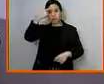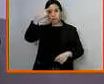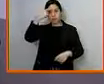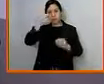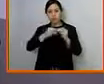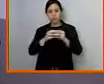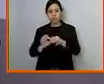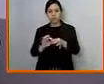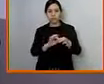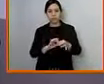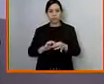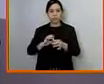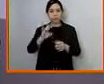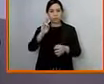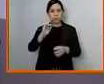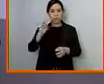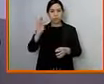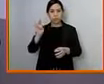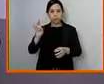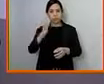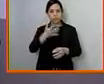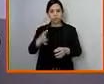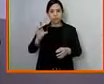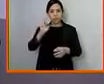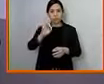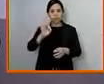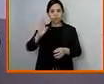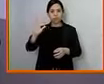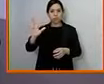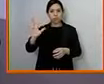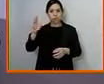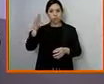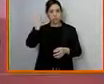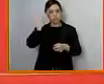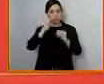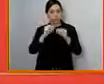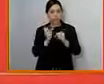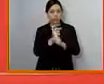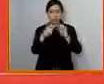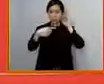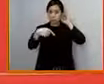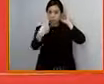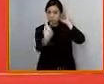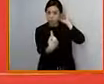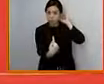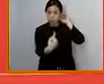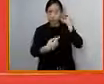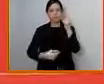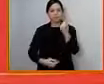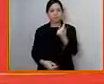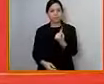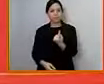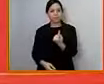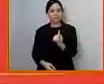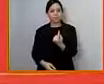números que lo relacionan, 77 y 83. Conoceremos el número ganador para más uno.